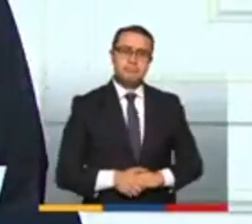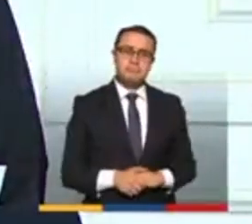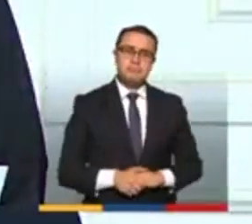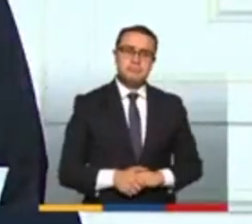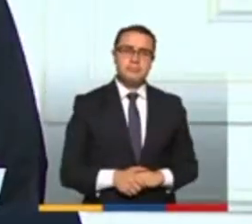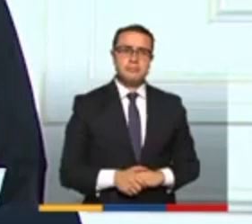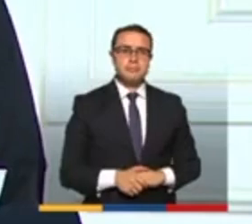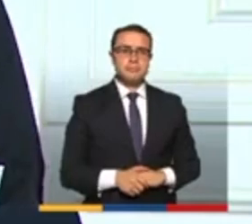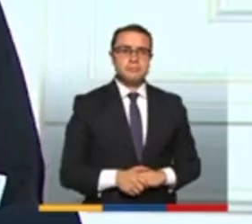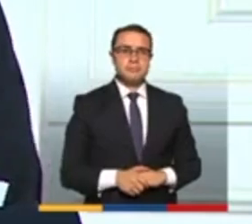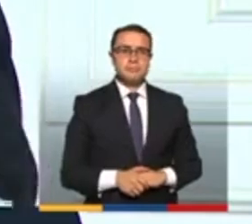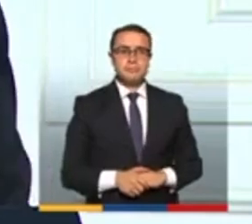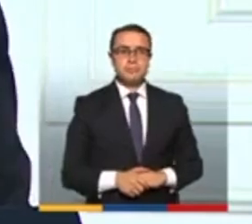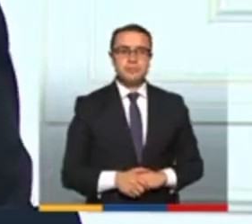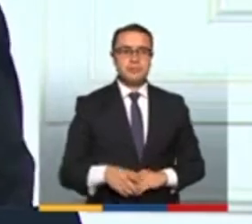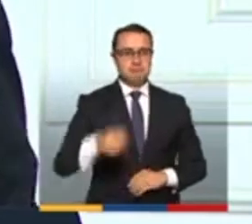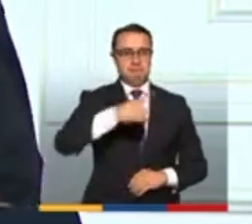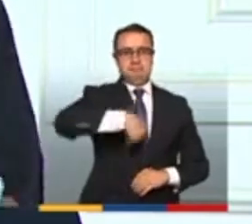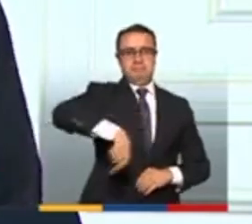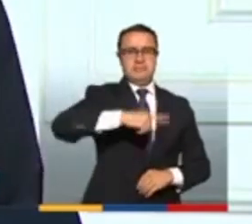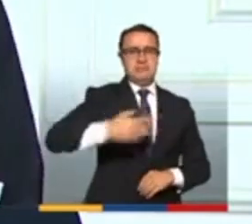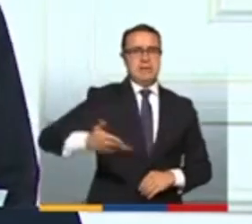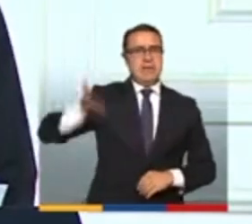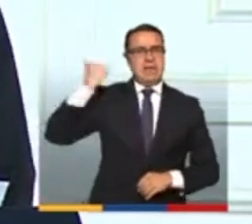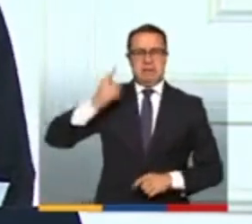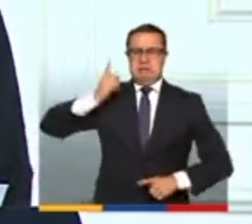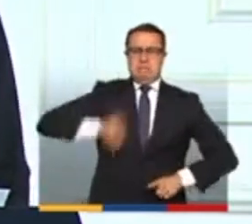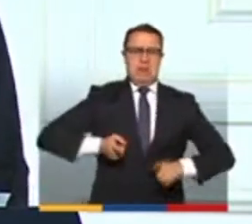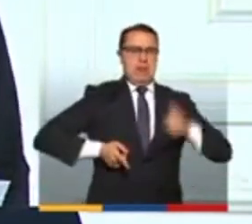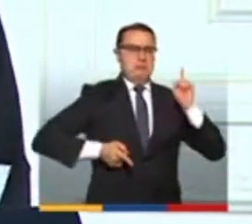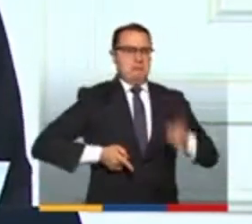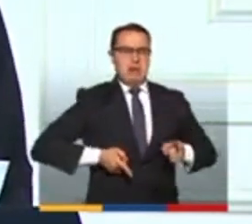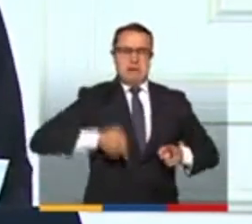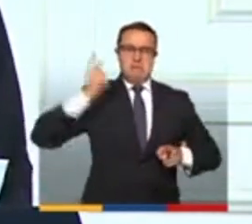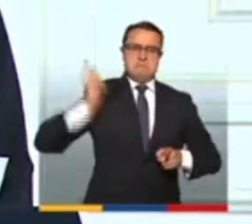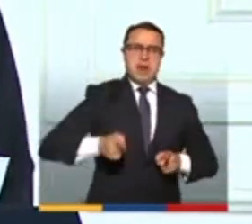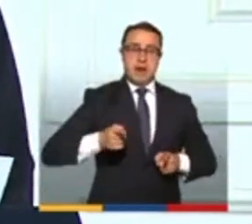Ese tipo de actitudes dictatoriales no se debe establecer